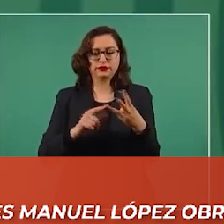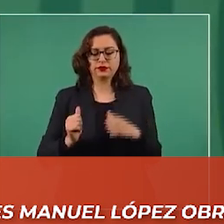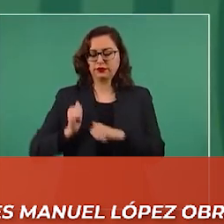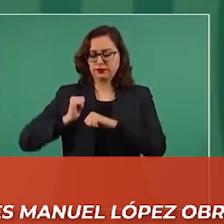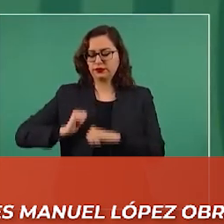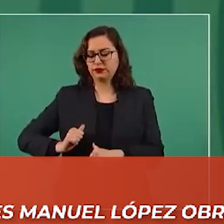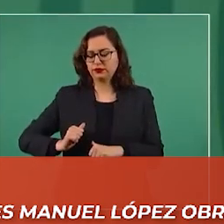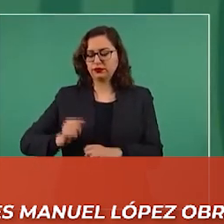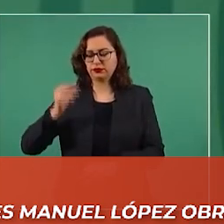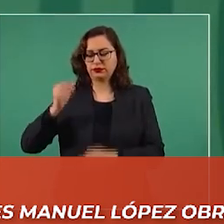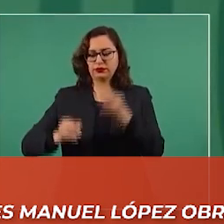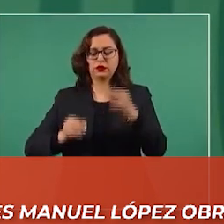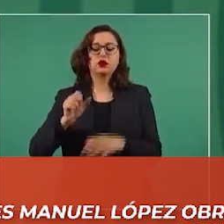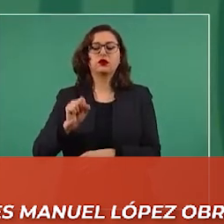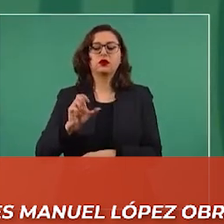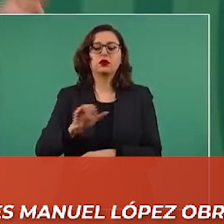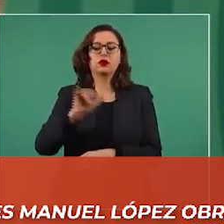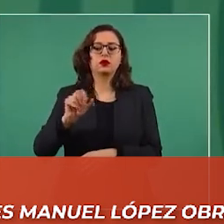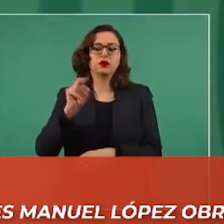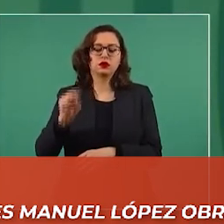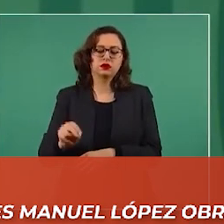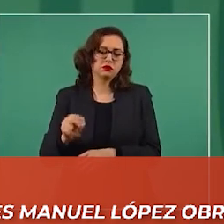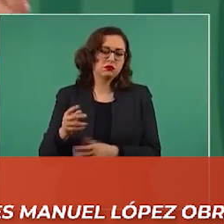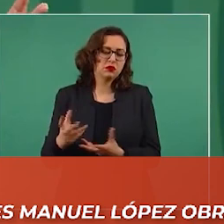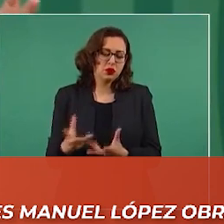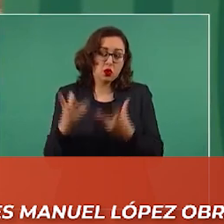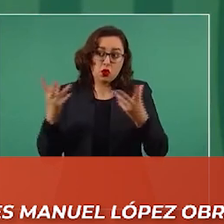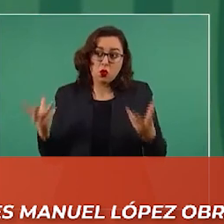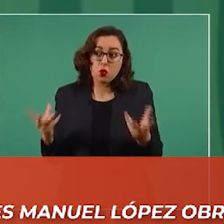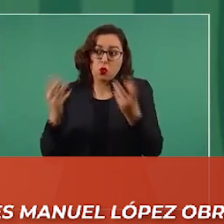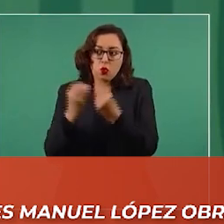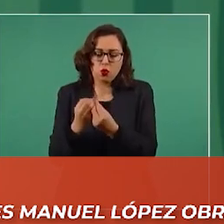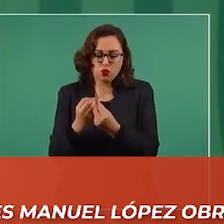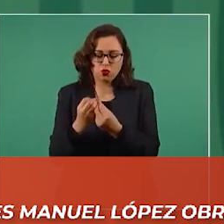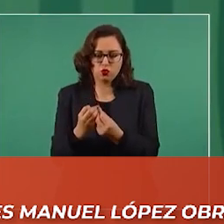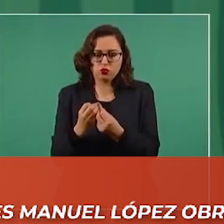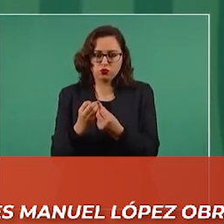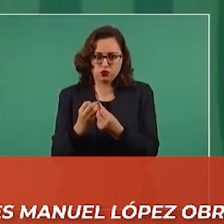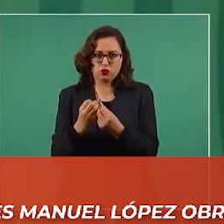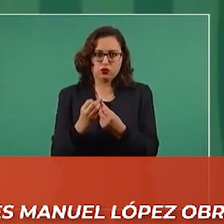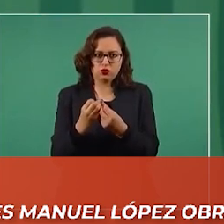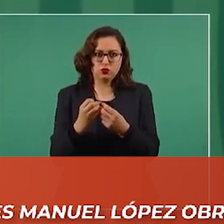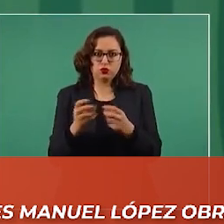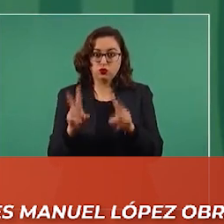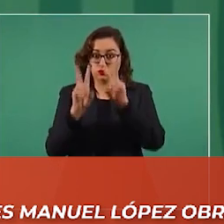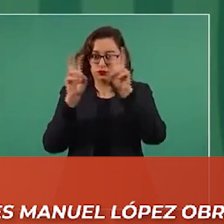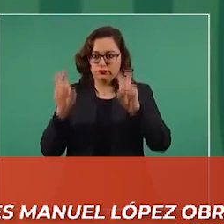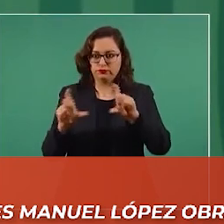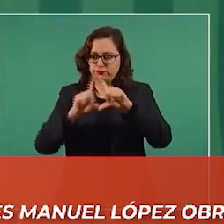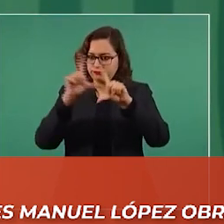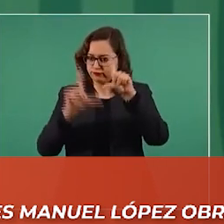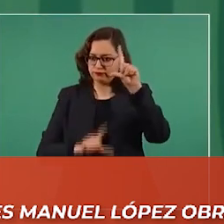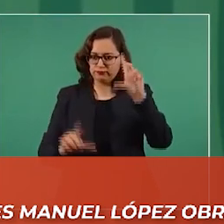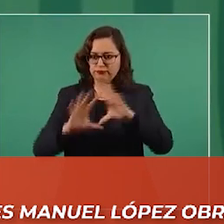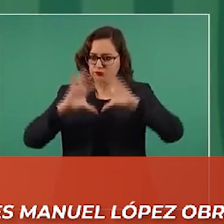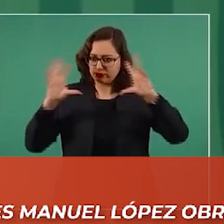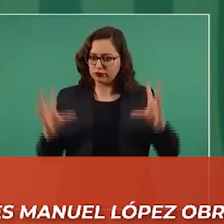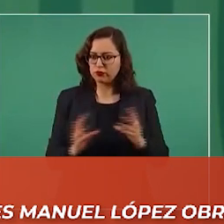Judicial. Se formó un equipo, se considera un asunto de Estado.